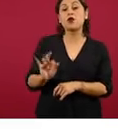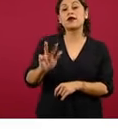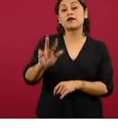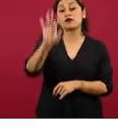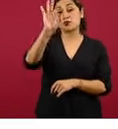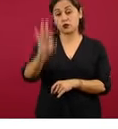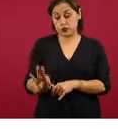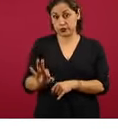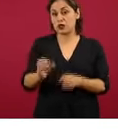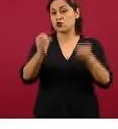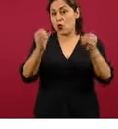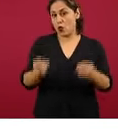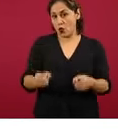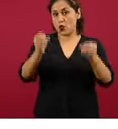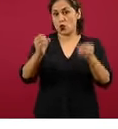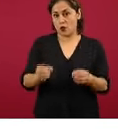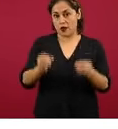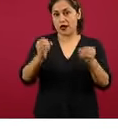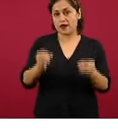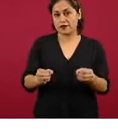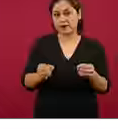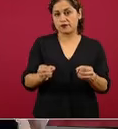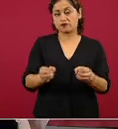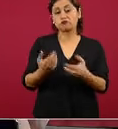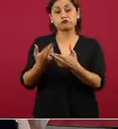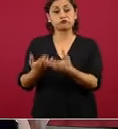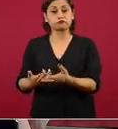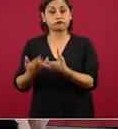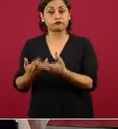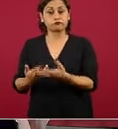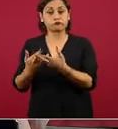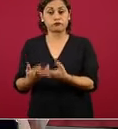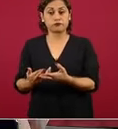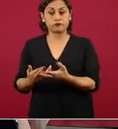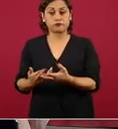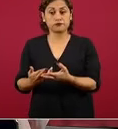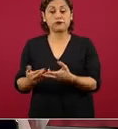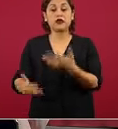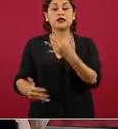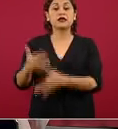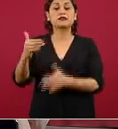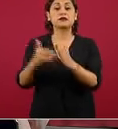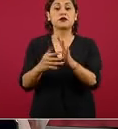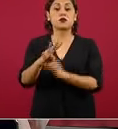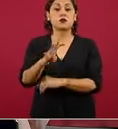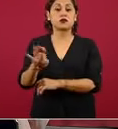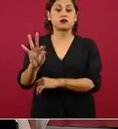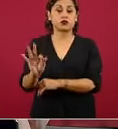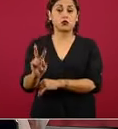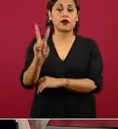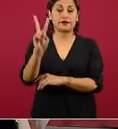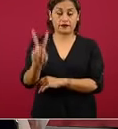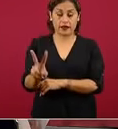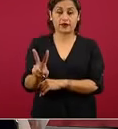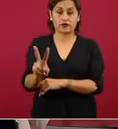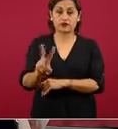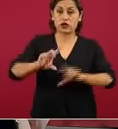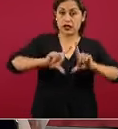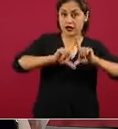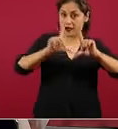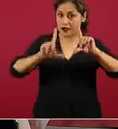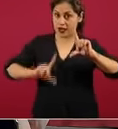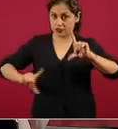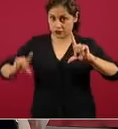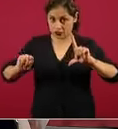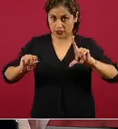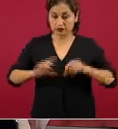48% al día de hoy y una disponibilidad de 15.442 a nivel nacional.